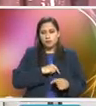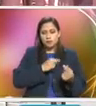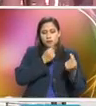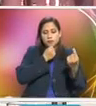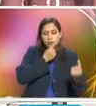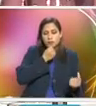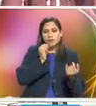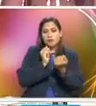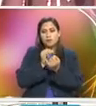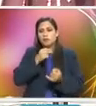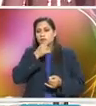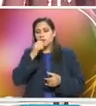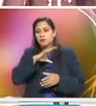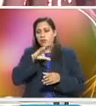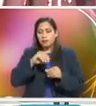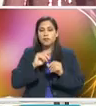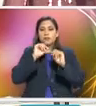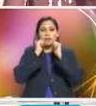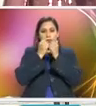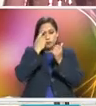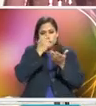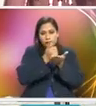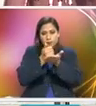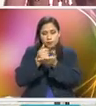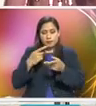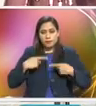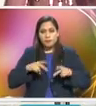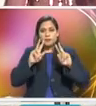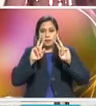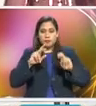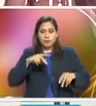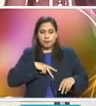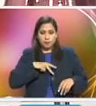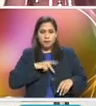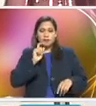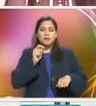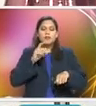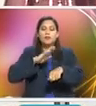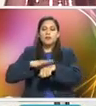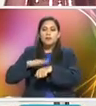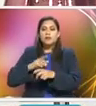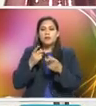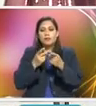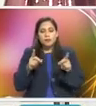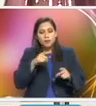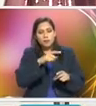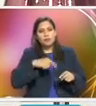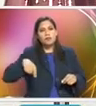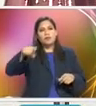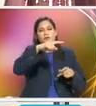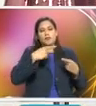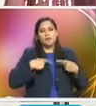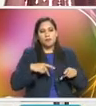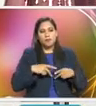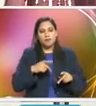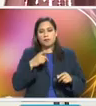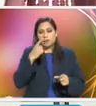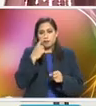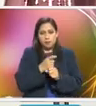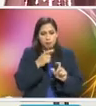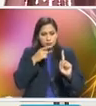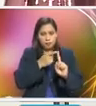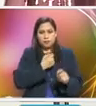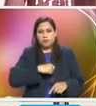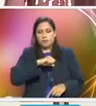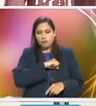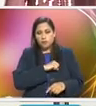y Senectud en Plenitud, asociación civil. Nuestro tema es, la promoción del desarrollo comunitario. El eje fundamental es la salud y,